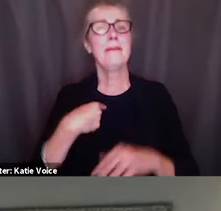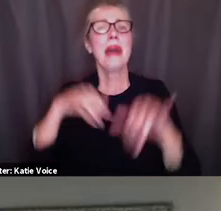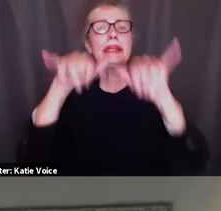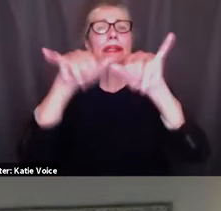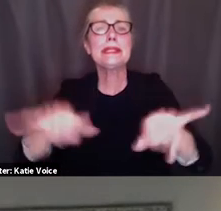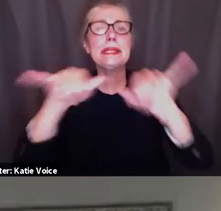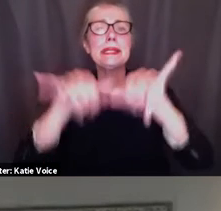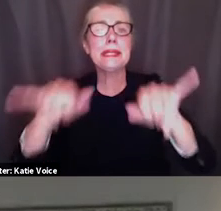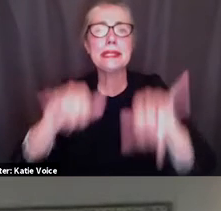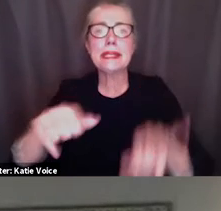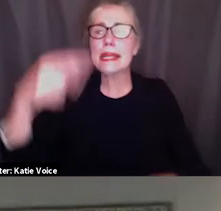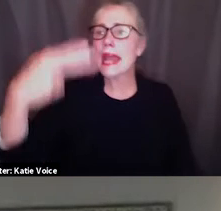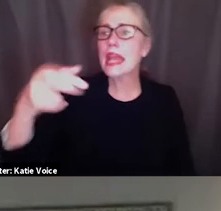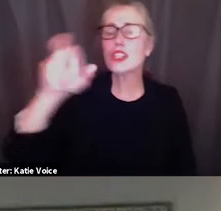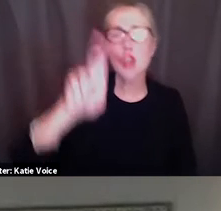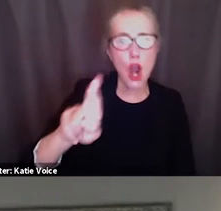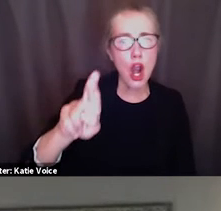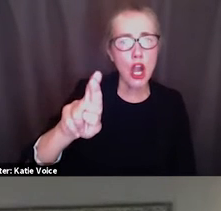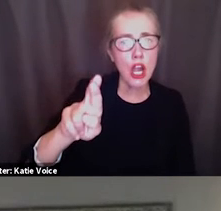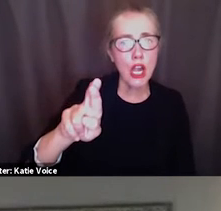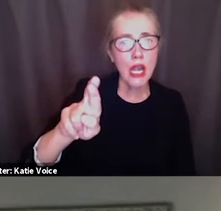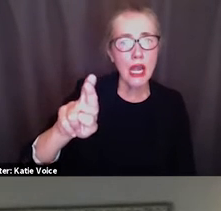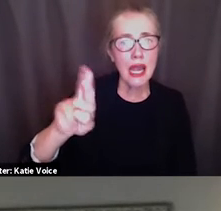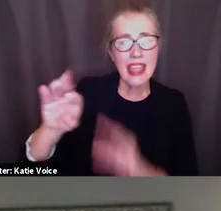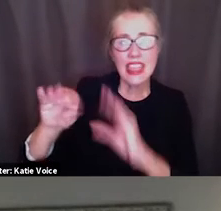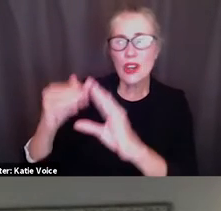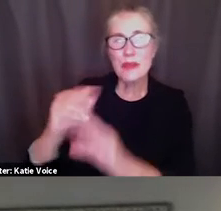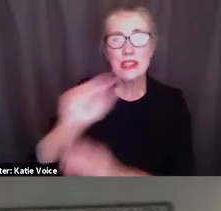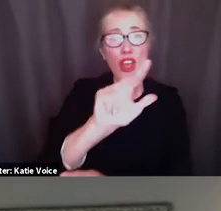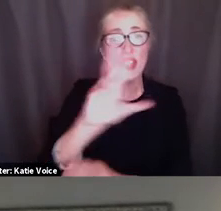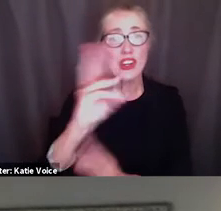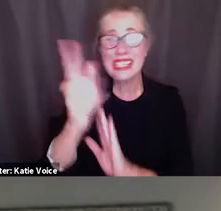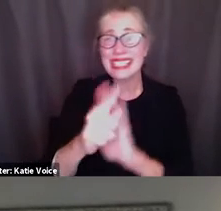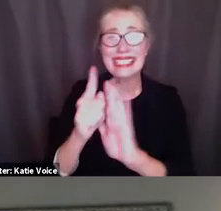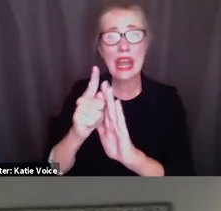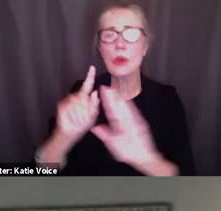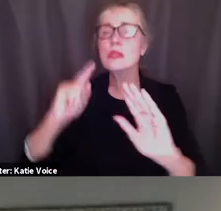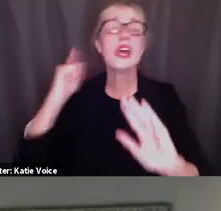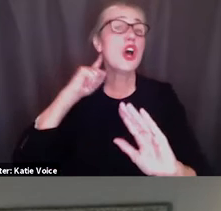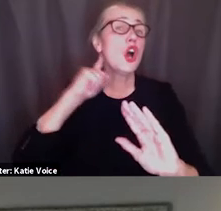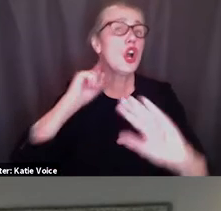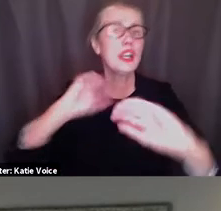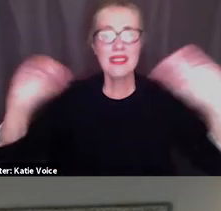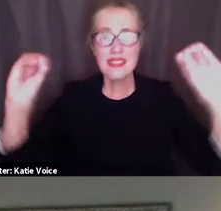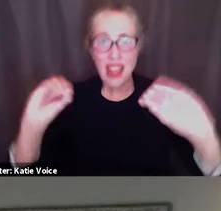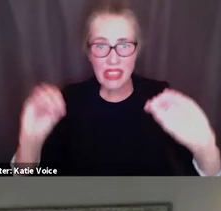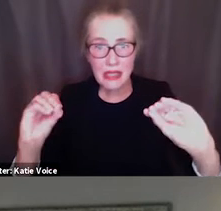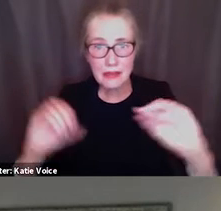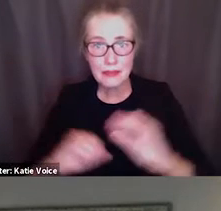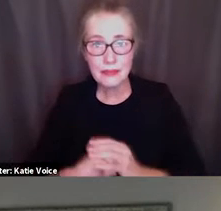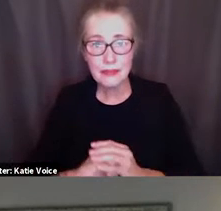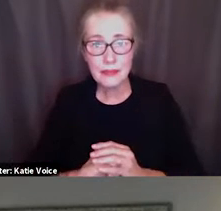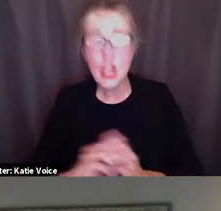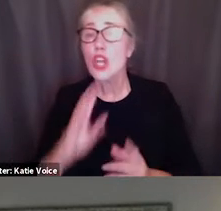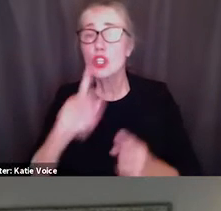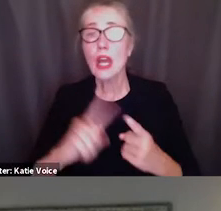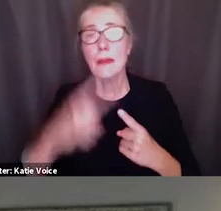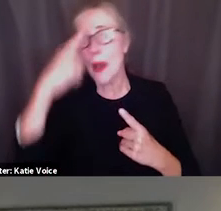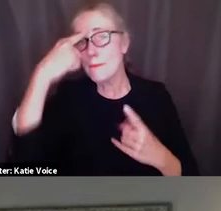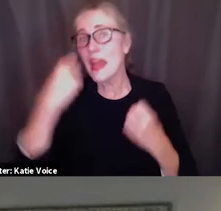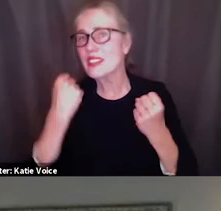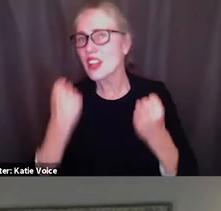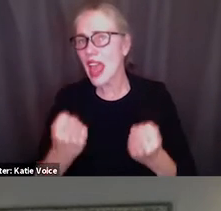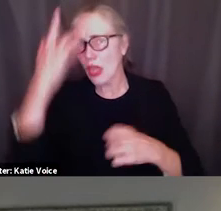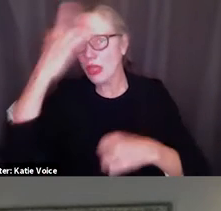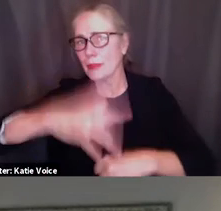mías han estado ahí en el correo electrónico de recursos humanos y todavía no me han respondido. Hablan de la salud mental